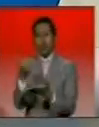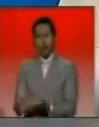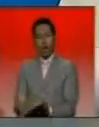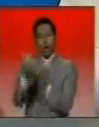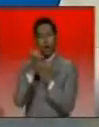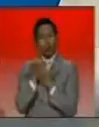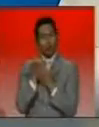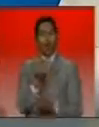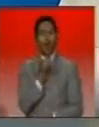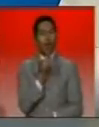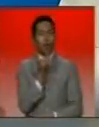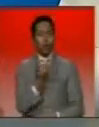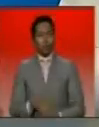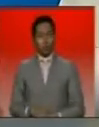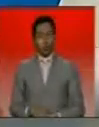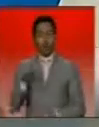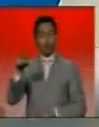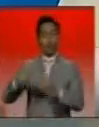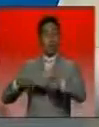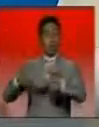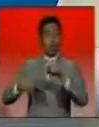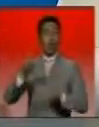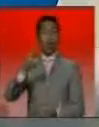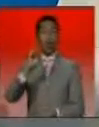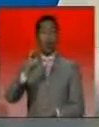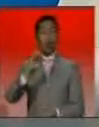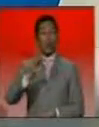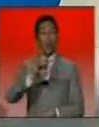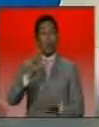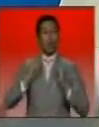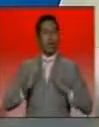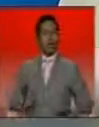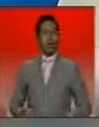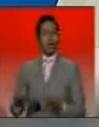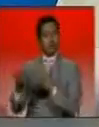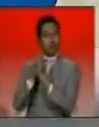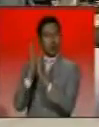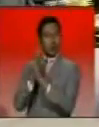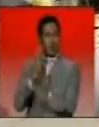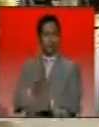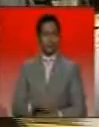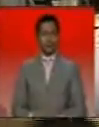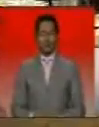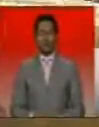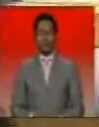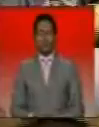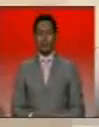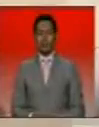alimenticias? Rommel Garzón nos cuenta los detalles a continuación.